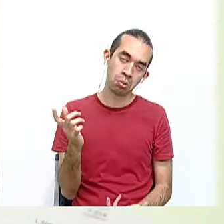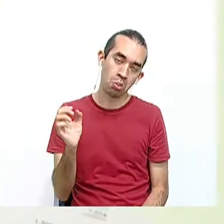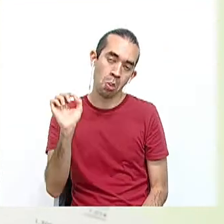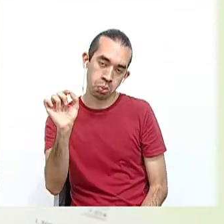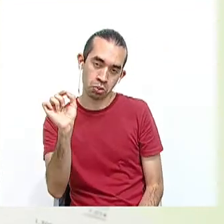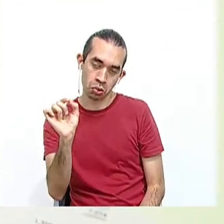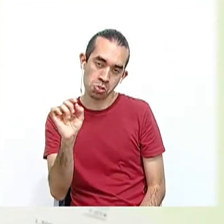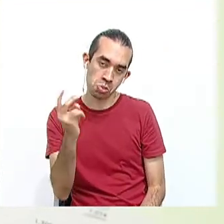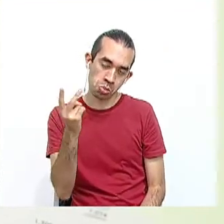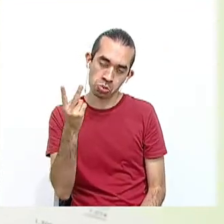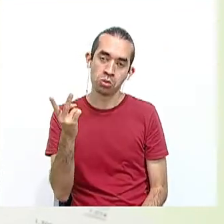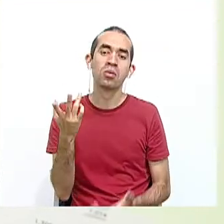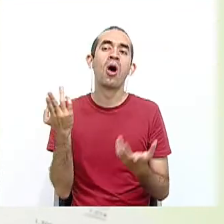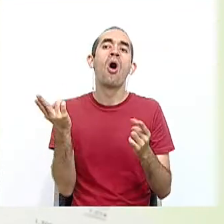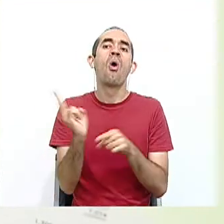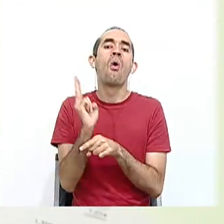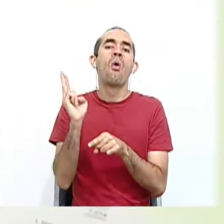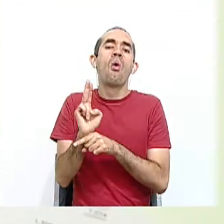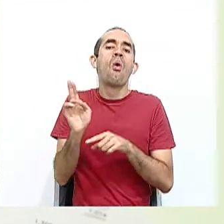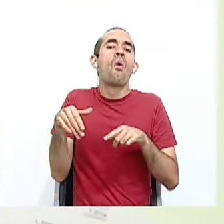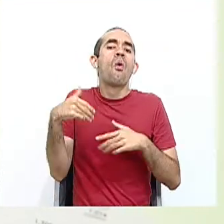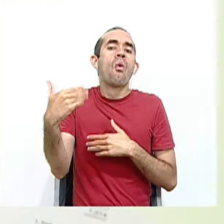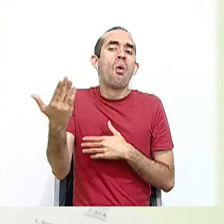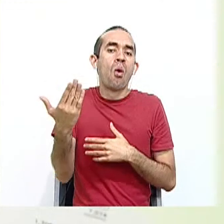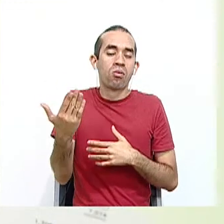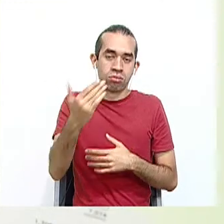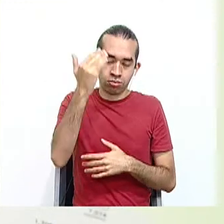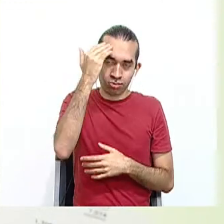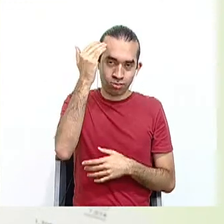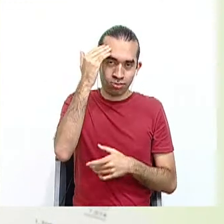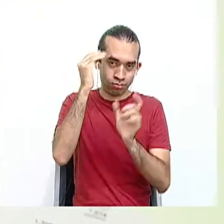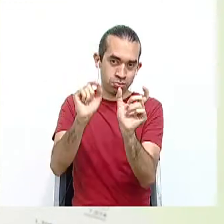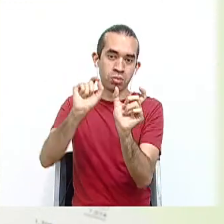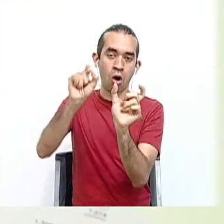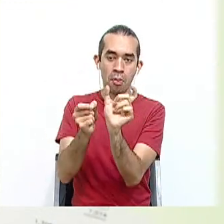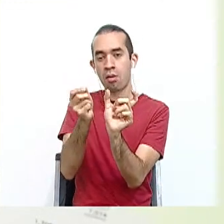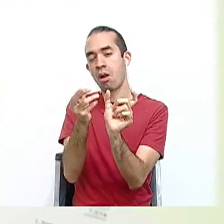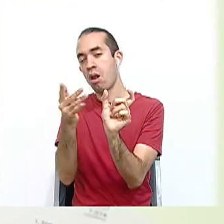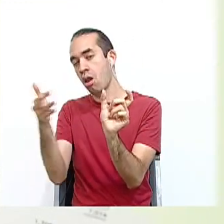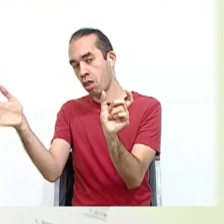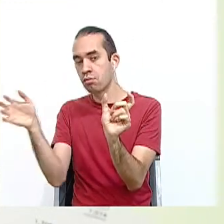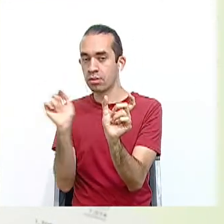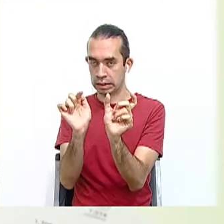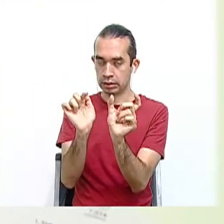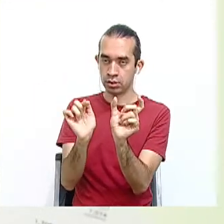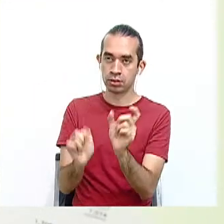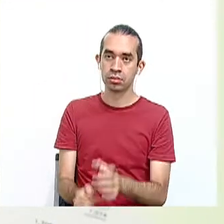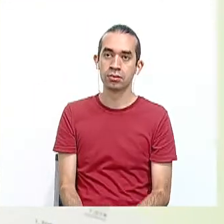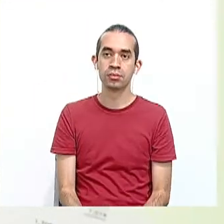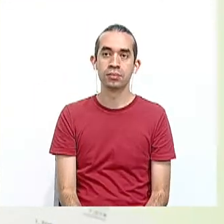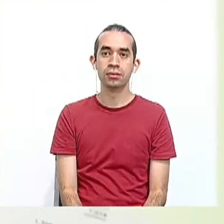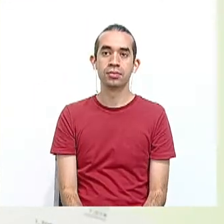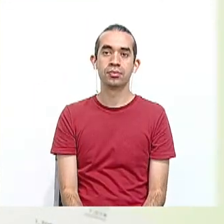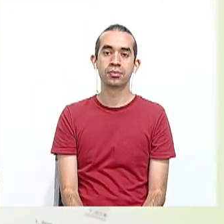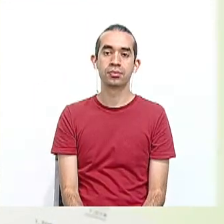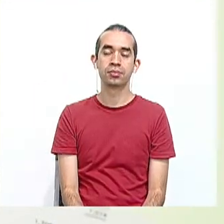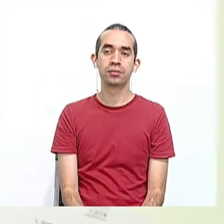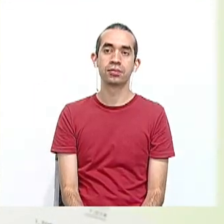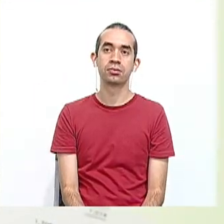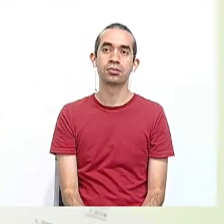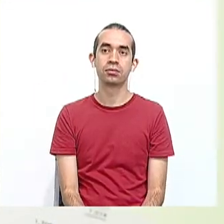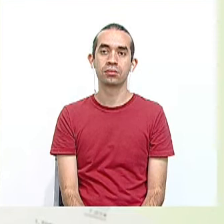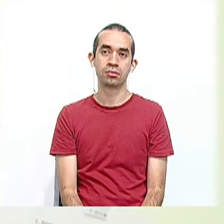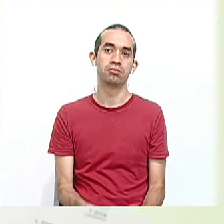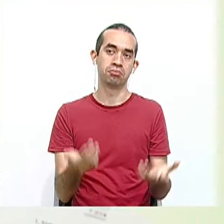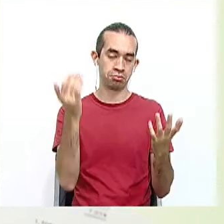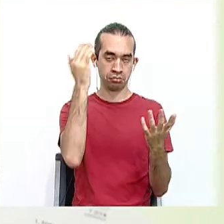lo emplearemos para separar las decimales. Los decimales. Bien, retomamos.